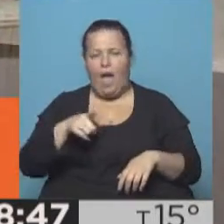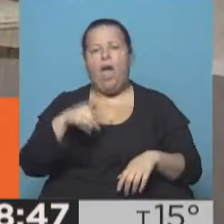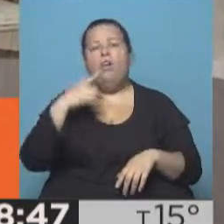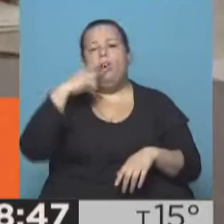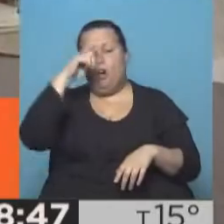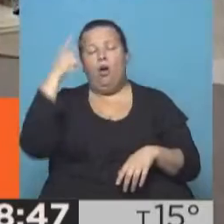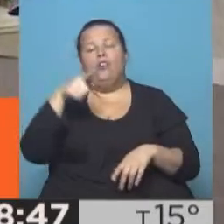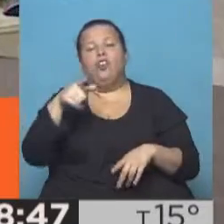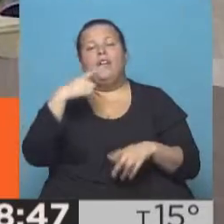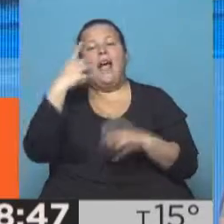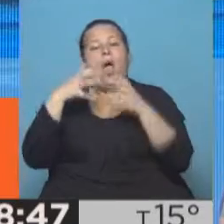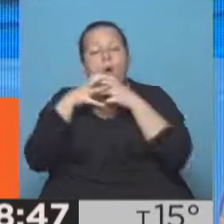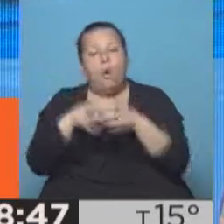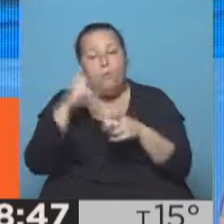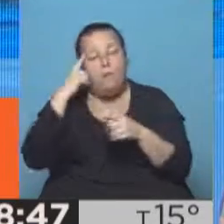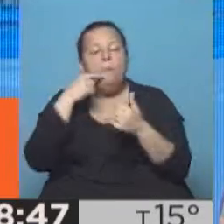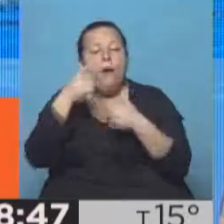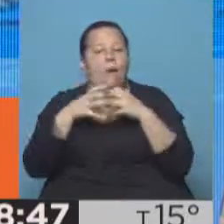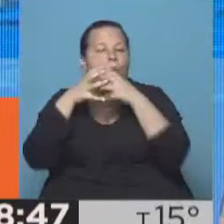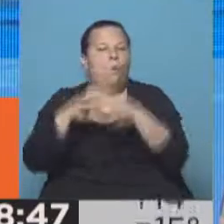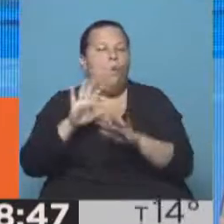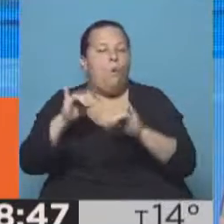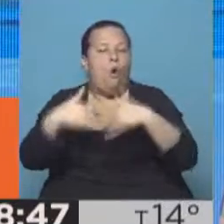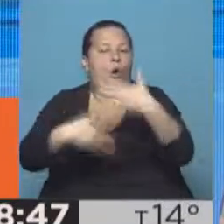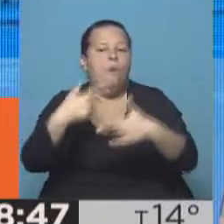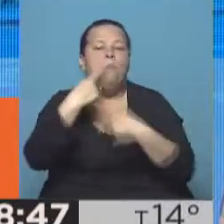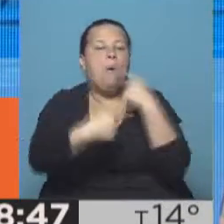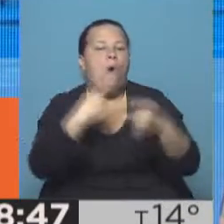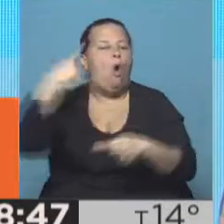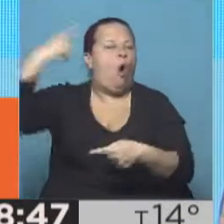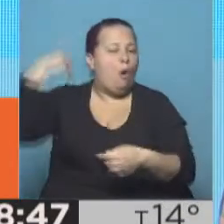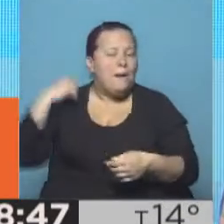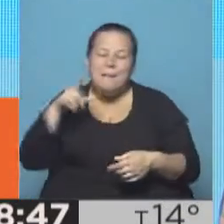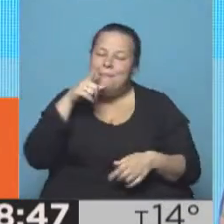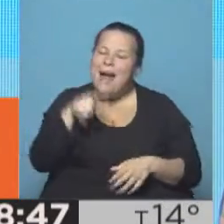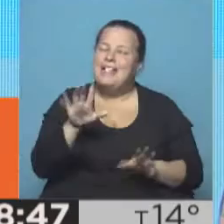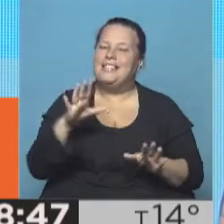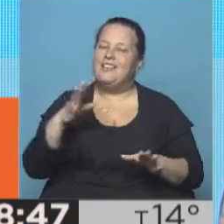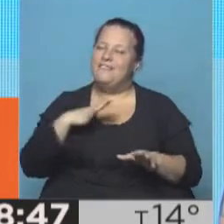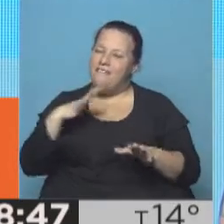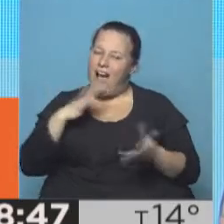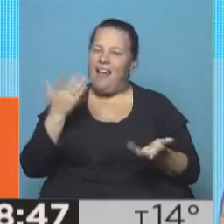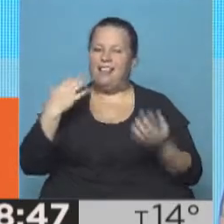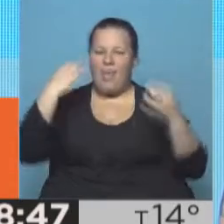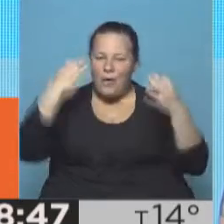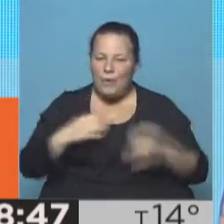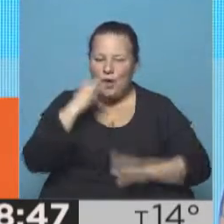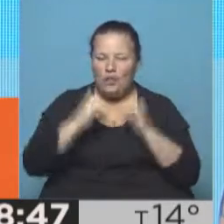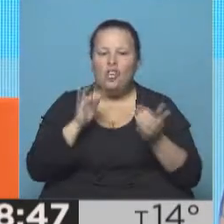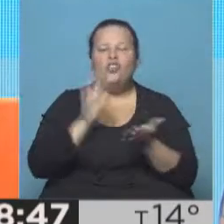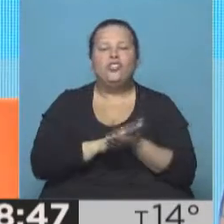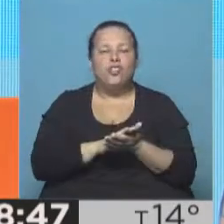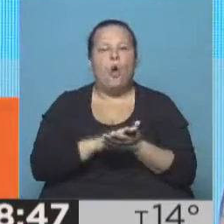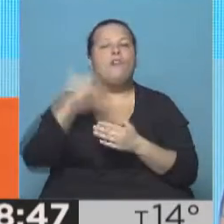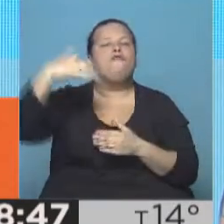nueva generación hará sus nuevas preguntas. Pero lo cierto es que me parece que estamos siendo poco generosos en las